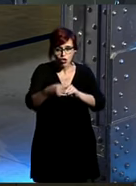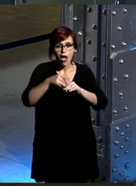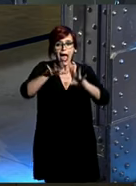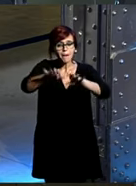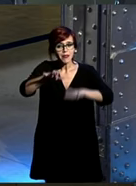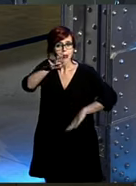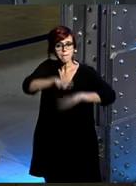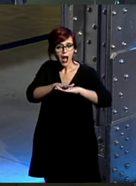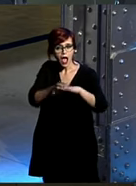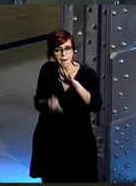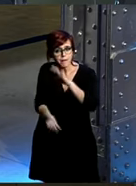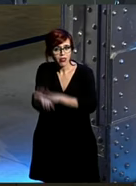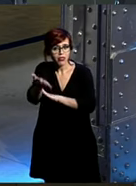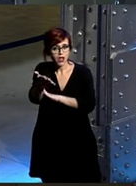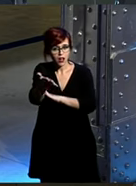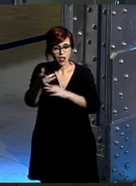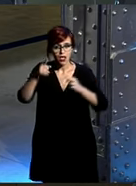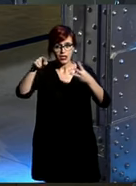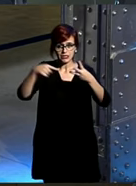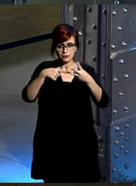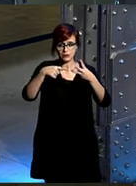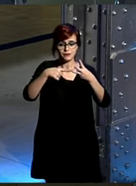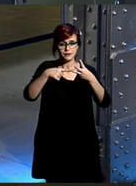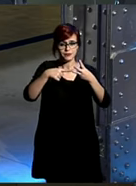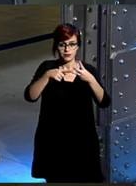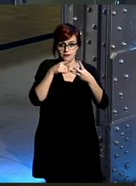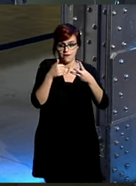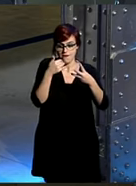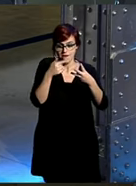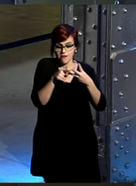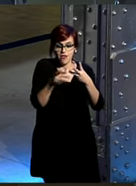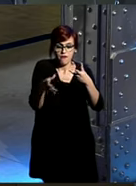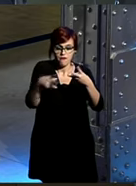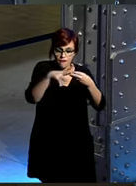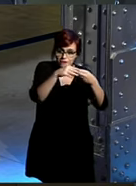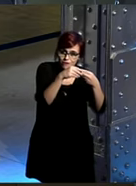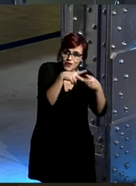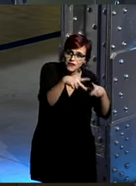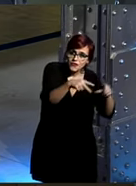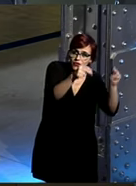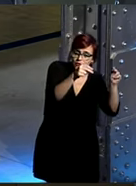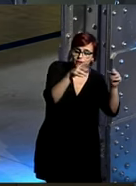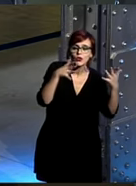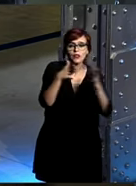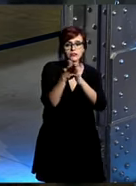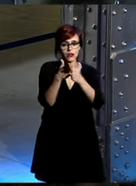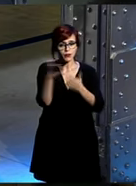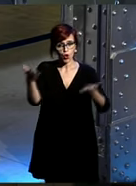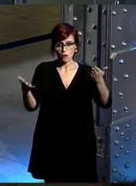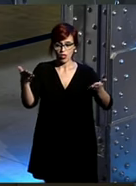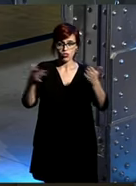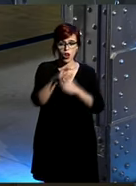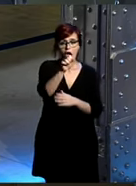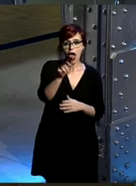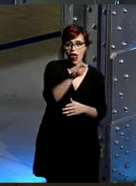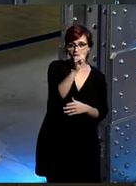y bueno, digamos que cierra esa trilogía, aunque empiece otra inmediatamente. ¿Cuál es el valor que tiene este libro frente a los otros dos que ha hecho